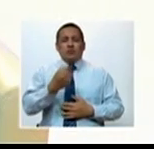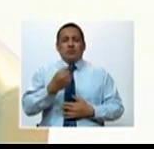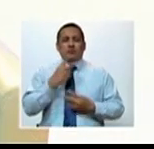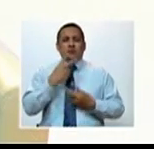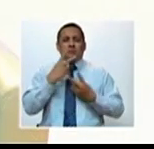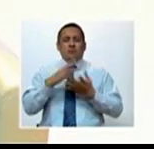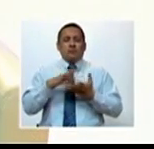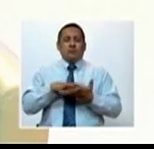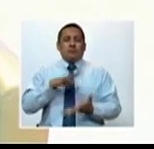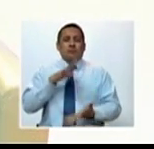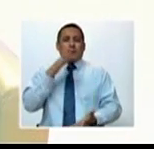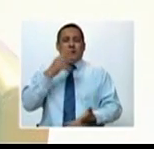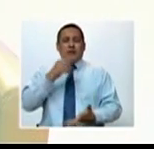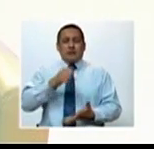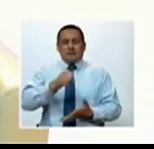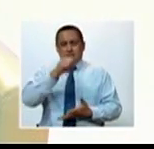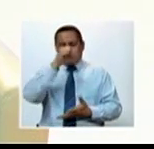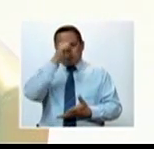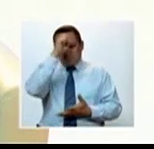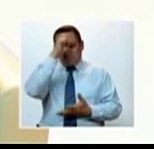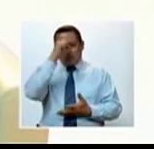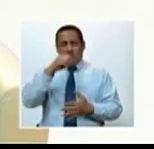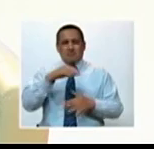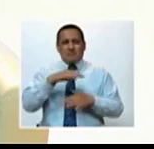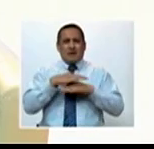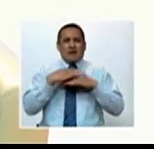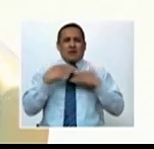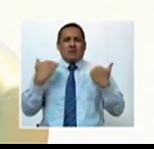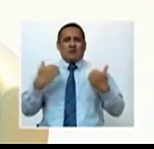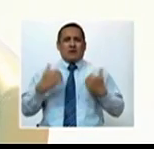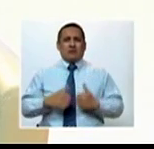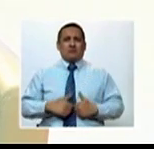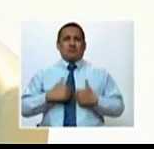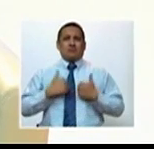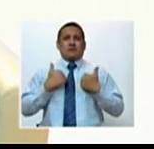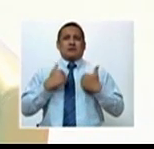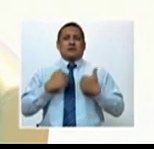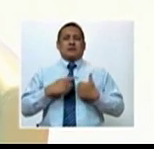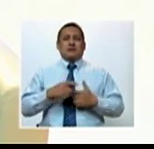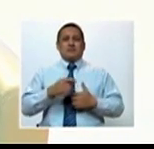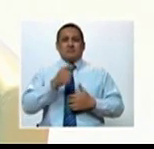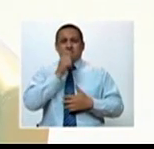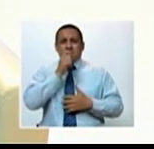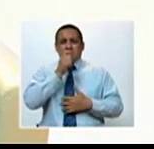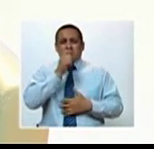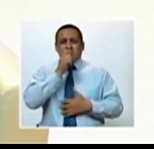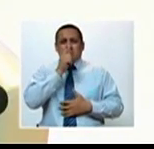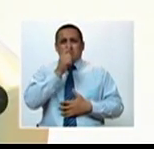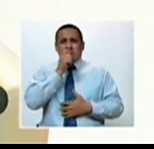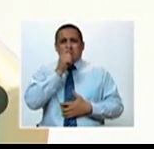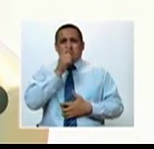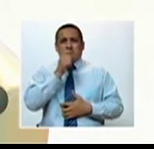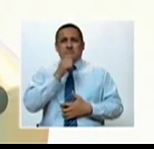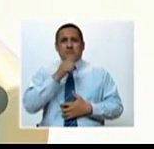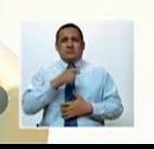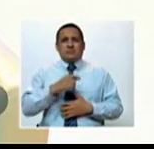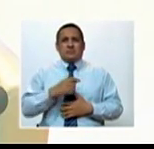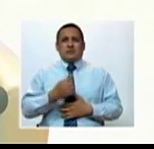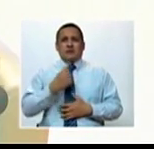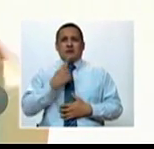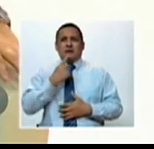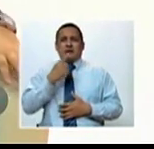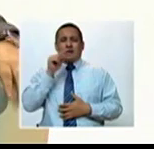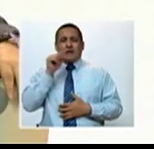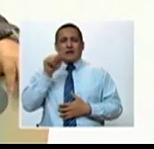la sustancia más adictógena y destructiva que lamentablemente tenemos en Destructiva, nuestro sobre medio. todo.